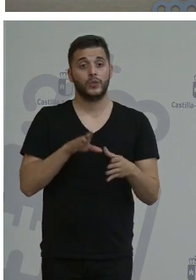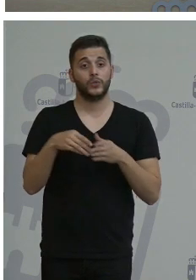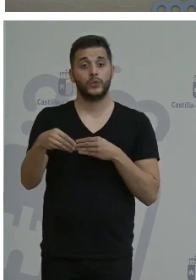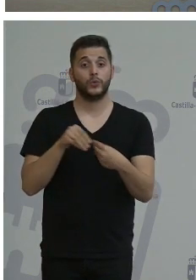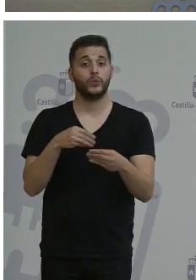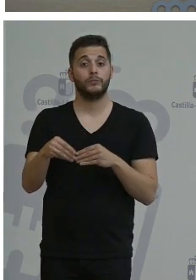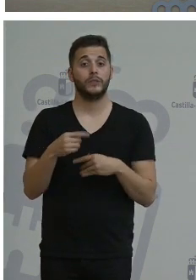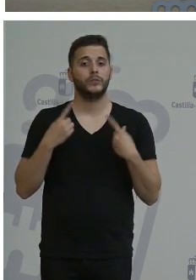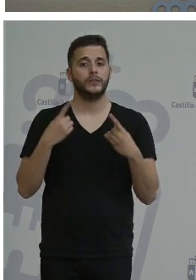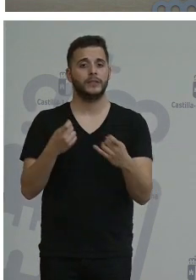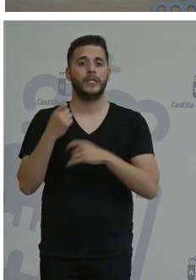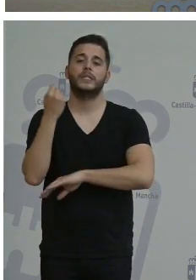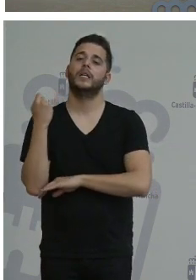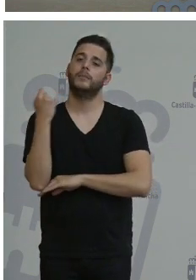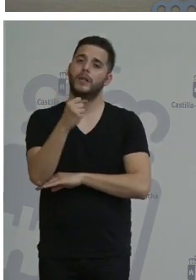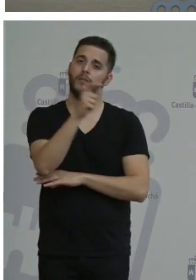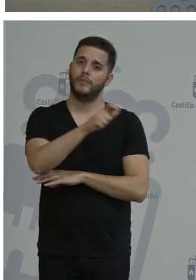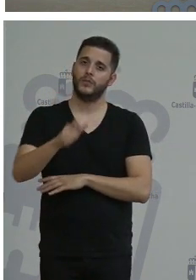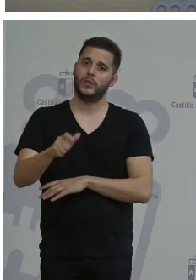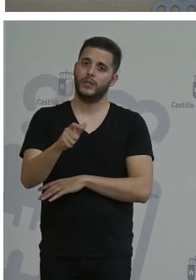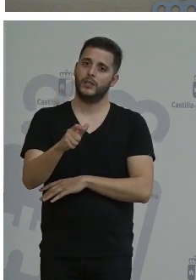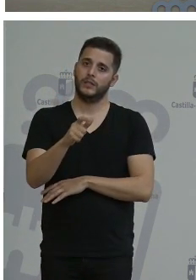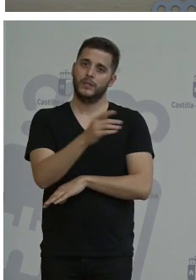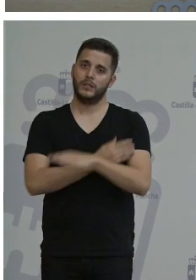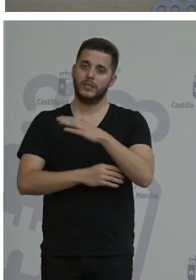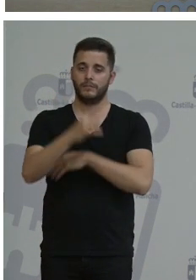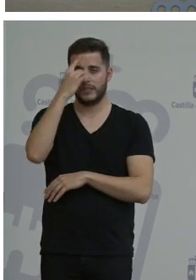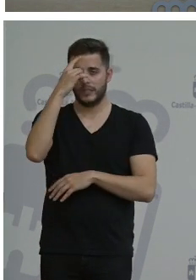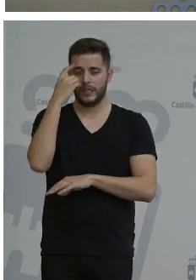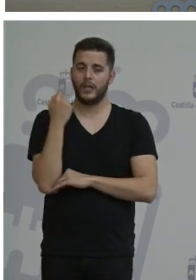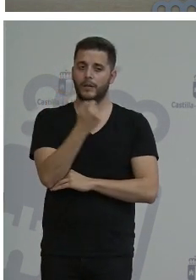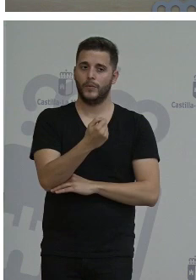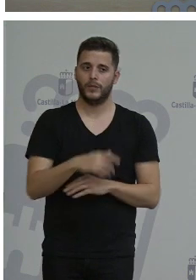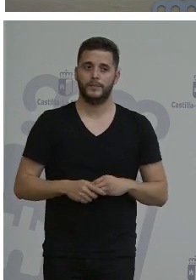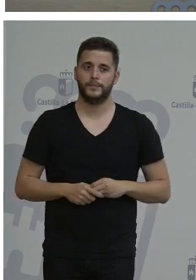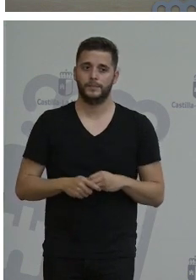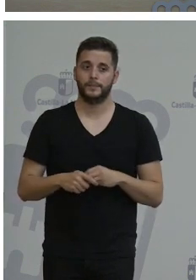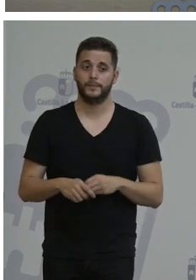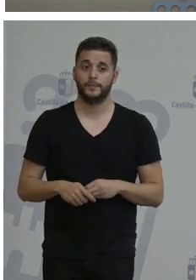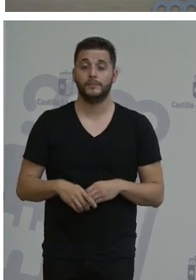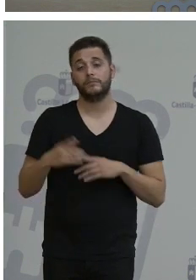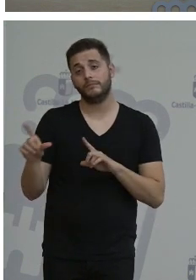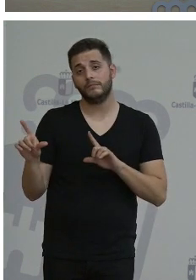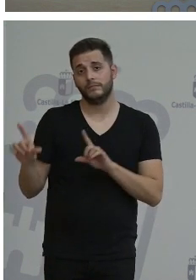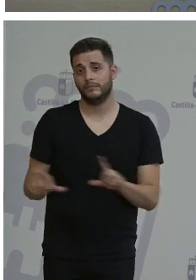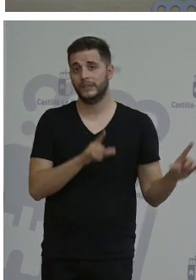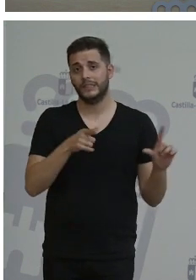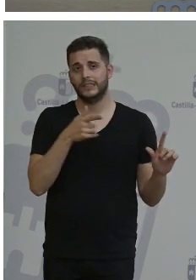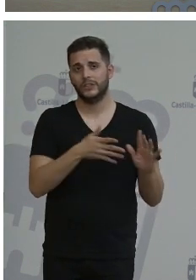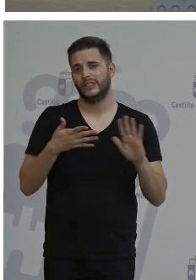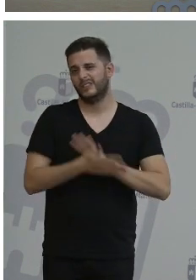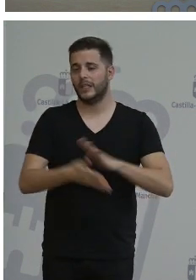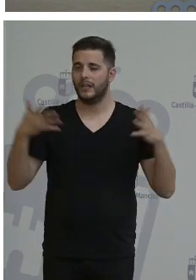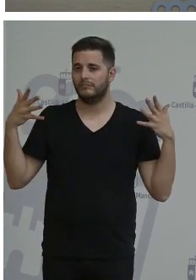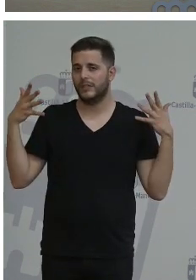sirvan para apoyar a los empleados con discapacidad intelectual. Bueno, estas serían un poco las recomendaciones y